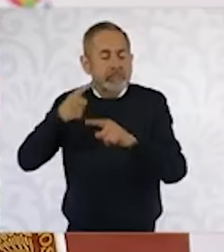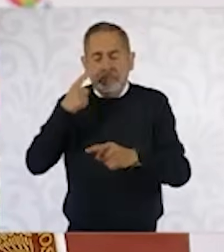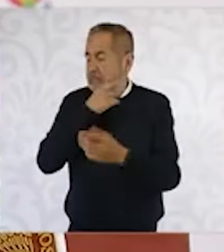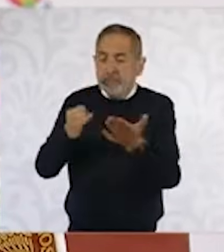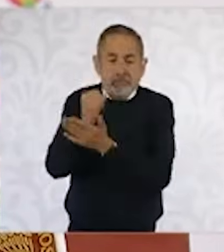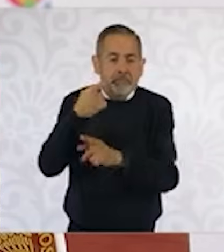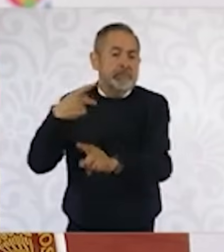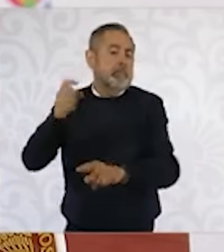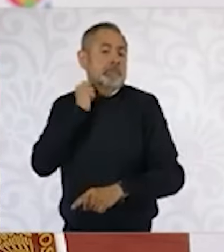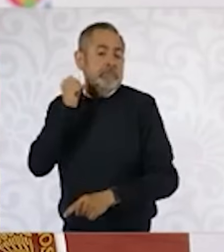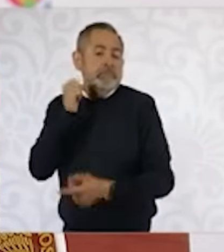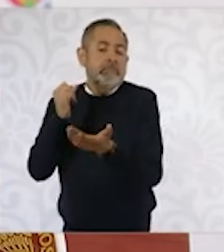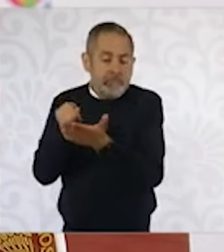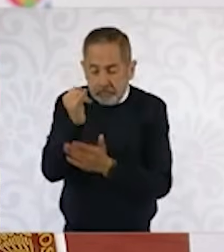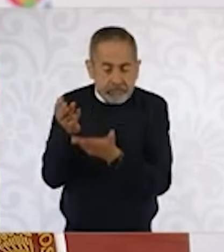Y la otra,